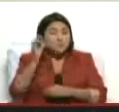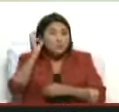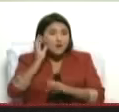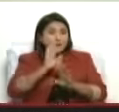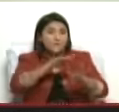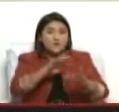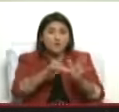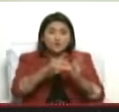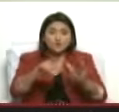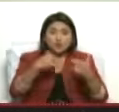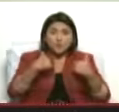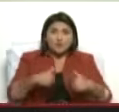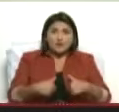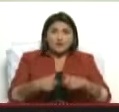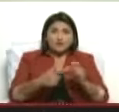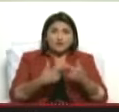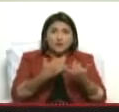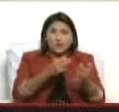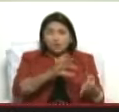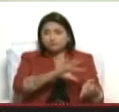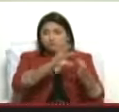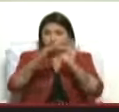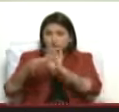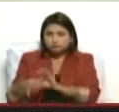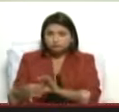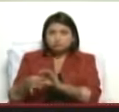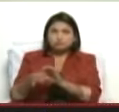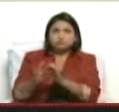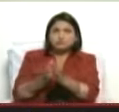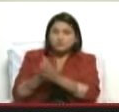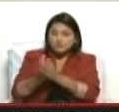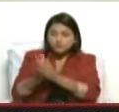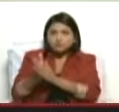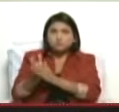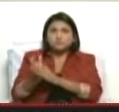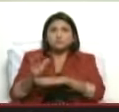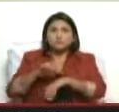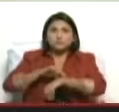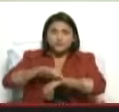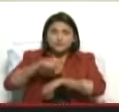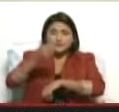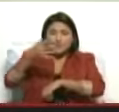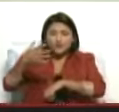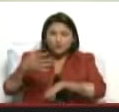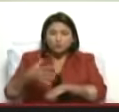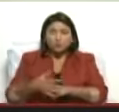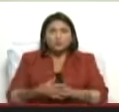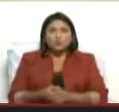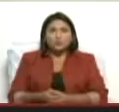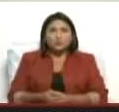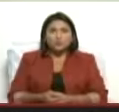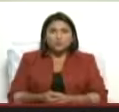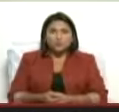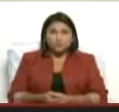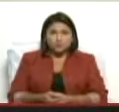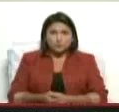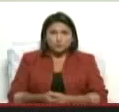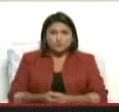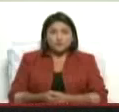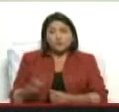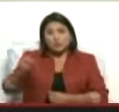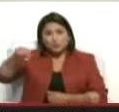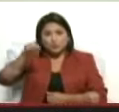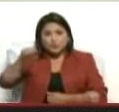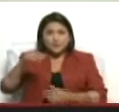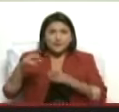este implicada en una operación delicada como la operación brazalete blanco que de acuerdo a las investigaciones